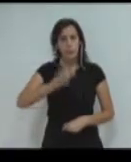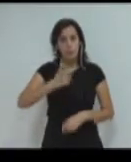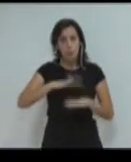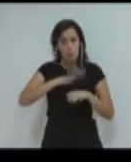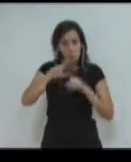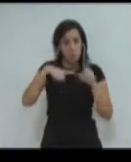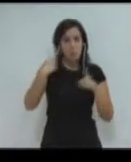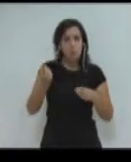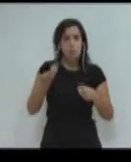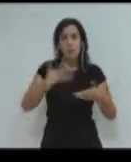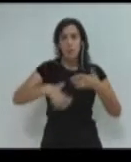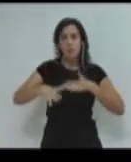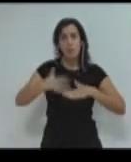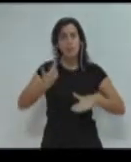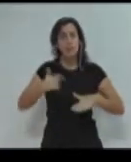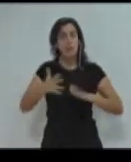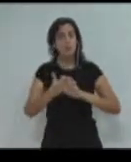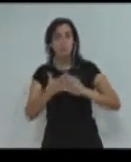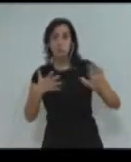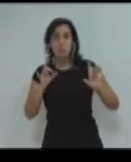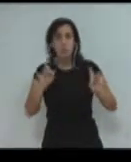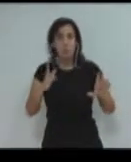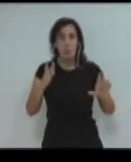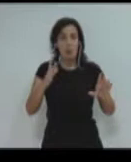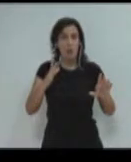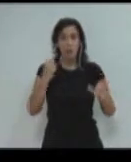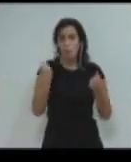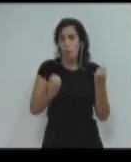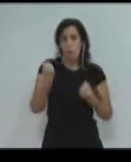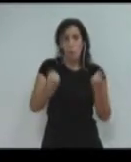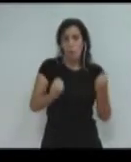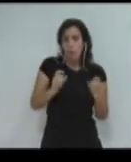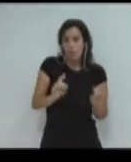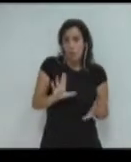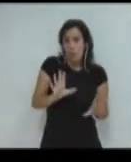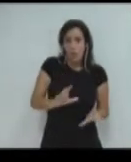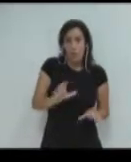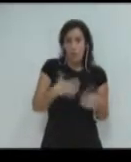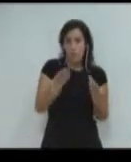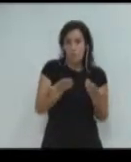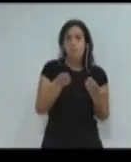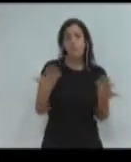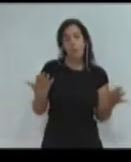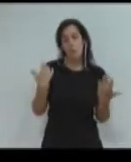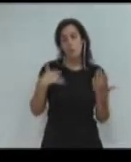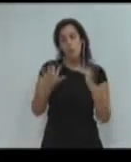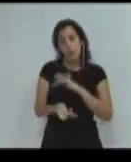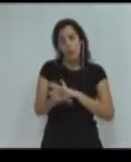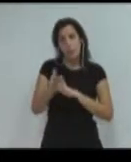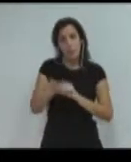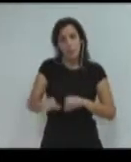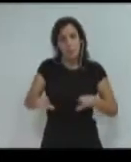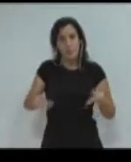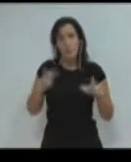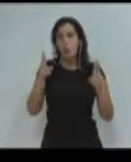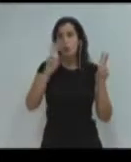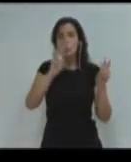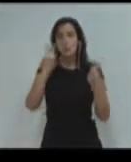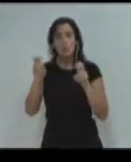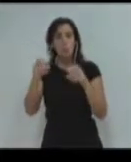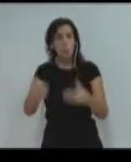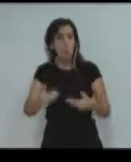demás ya has aprendido, ¿no? Como aprender a conducir. Y además se una- automatizan procesos. Creas plantillas, Automatizas tus procesos, títulos, ¿no? que siempre vas a utilizar los mismos.